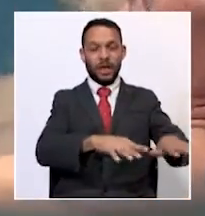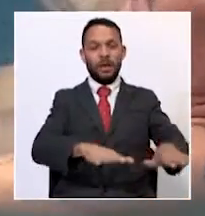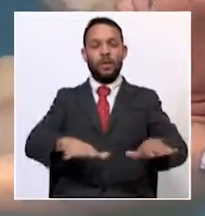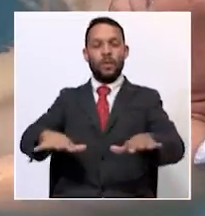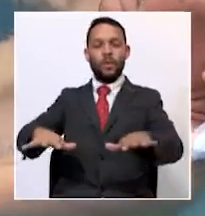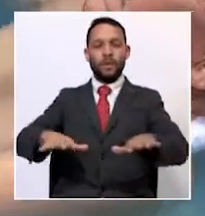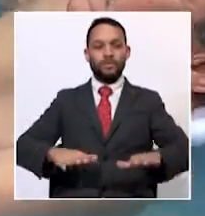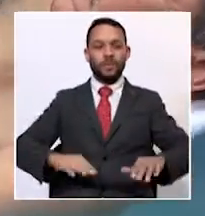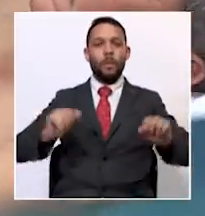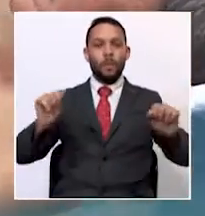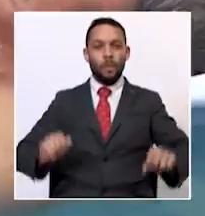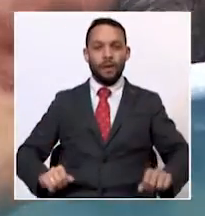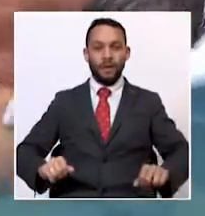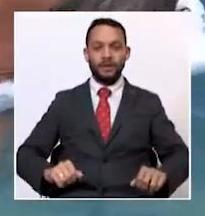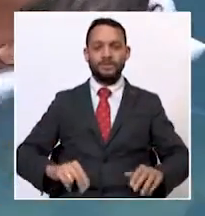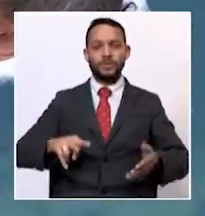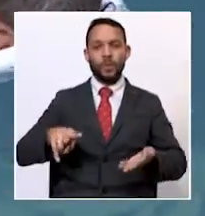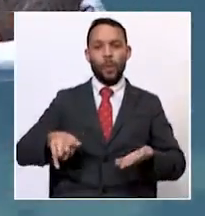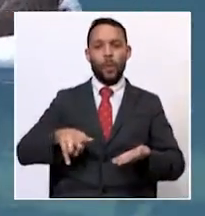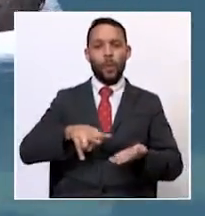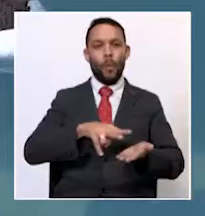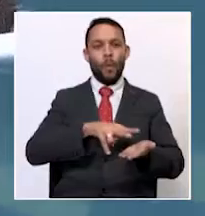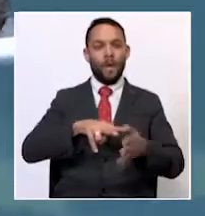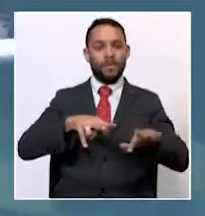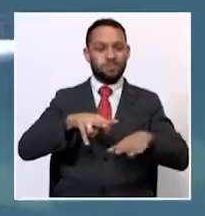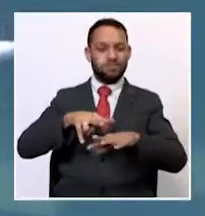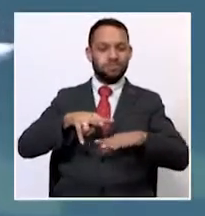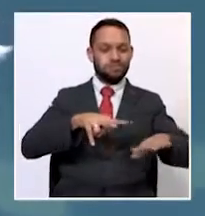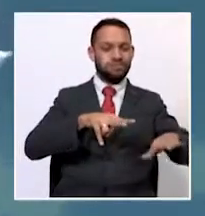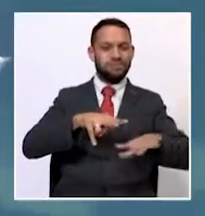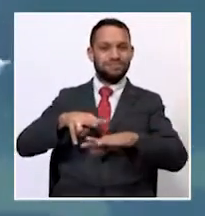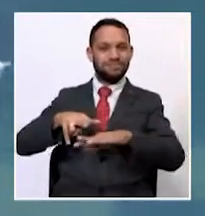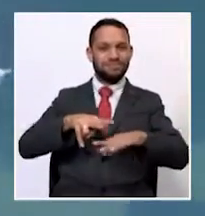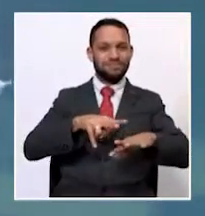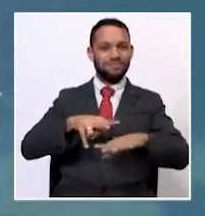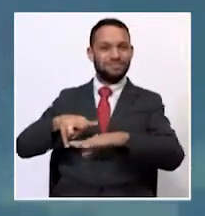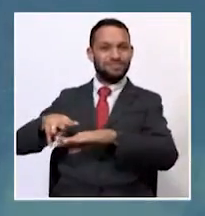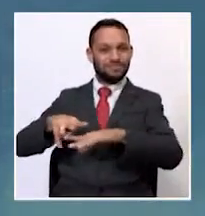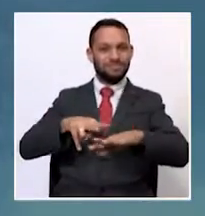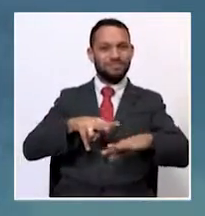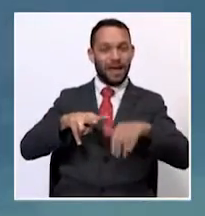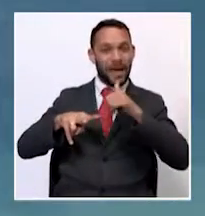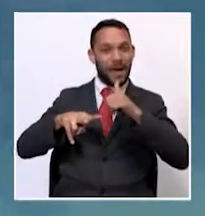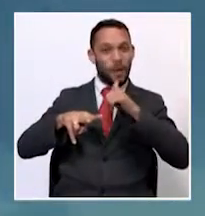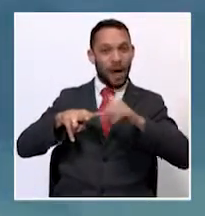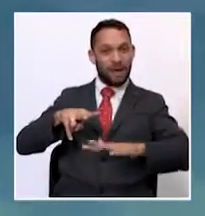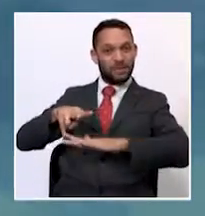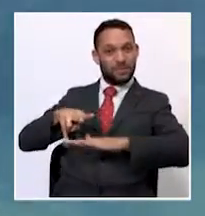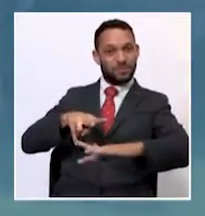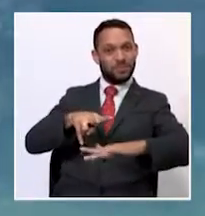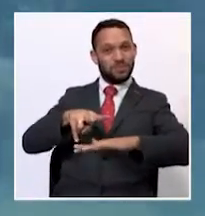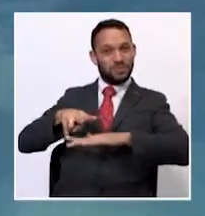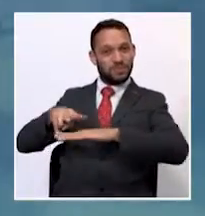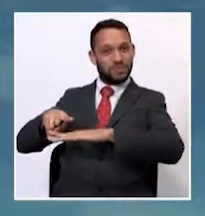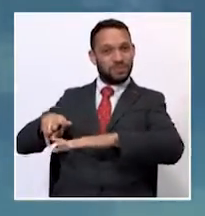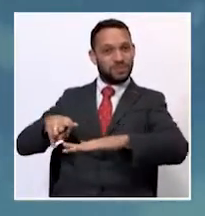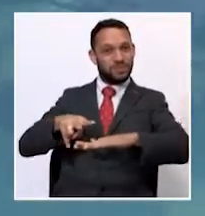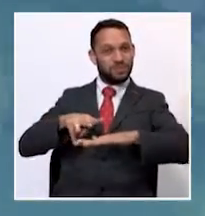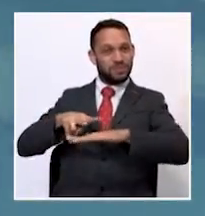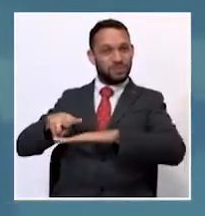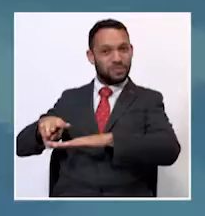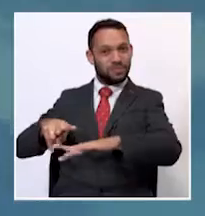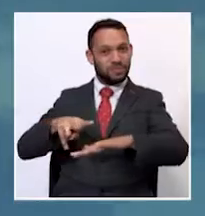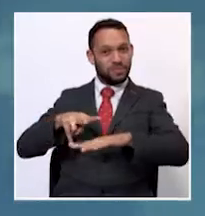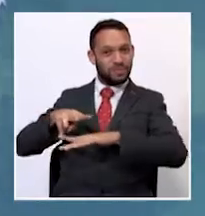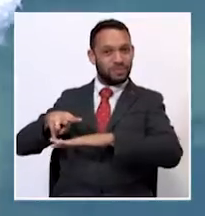El cuerpo naturalmente empieza a flotar y empieza una manipulación muy tranquila de ese cuerpo. Y aquí